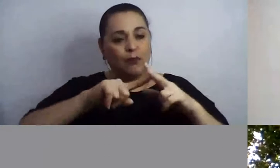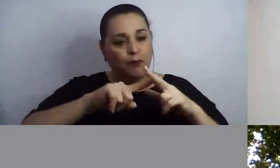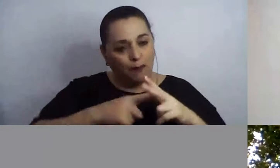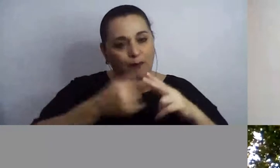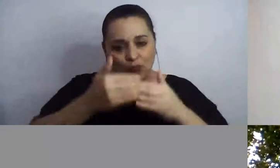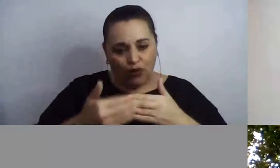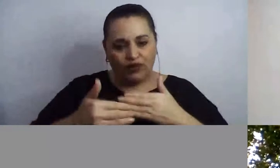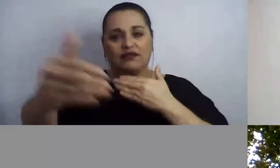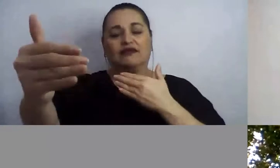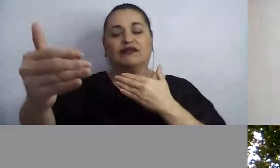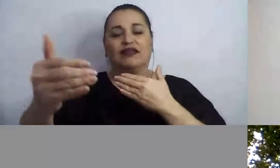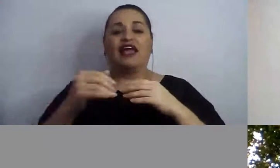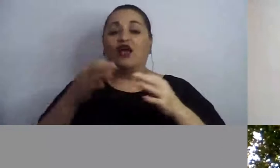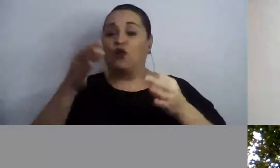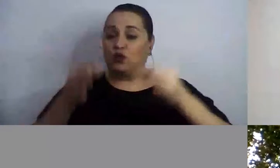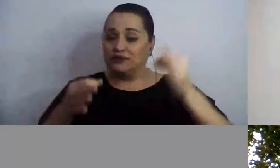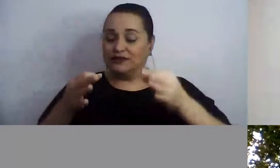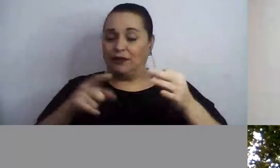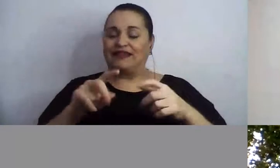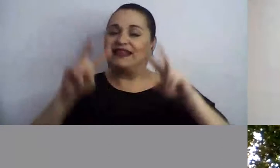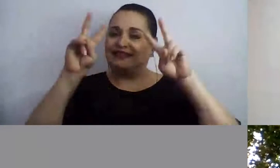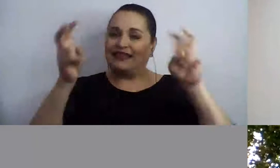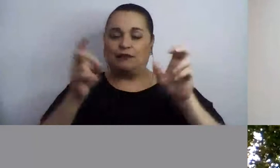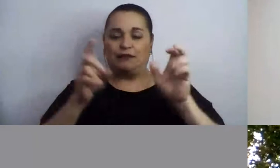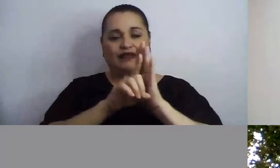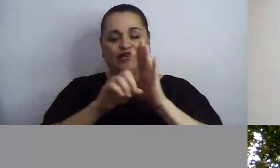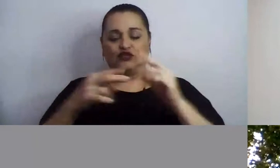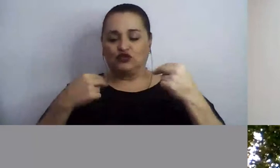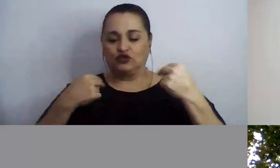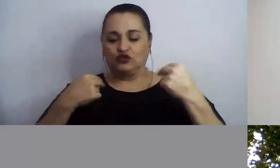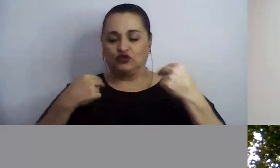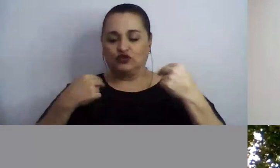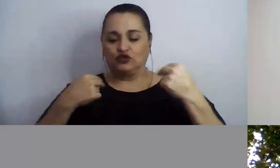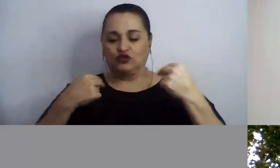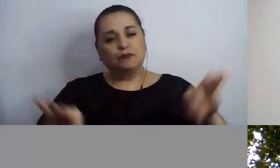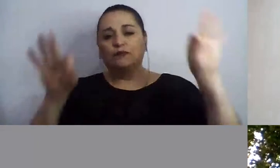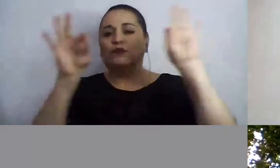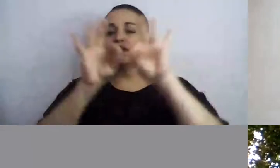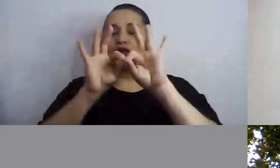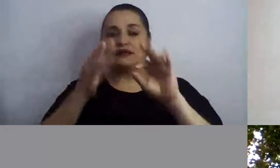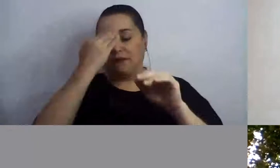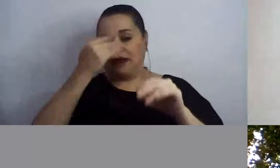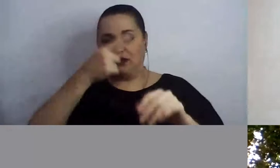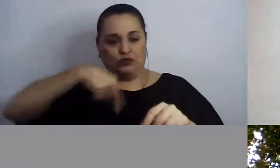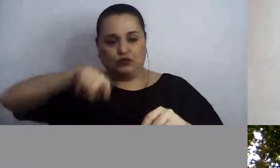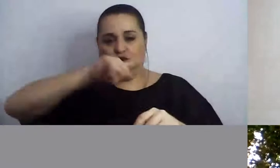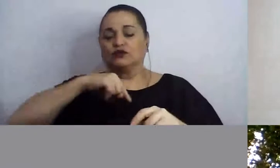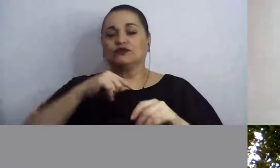y justamente siendo el tema de derechos humanos uno sumamente relevante para nosotros.